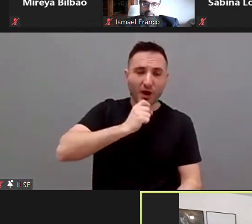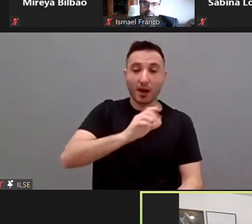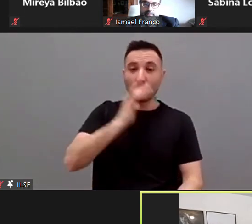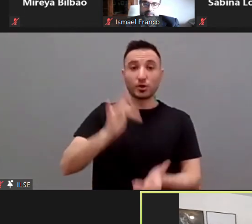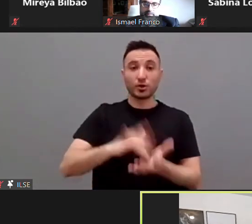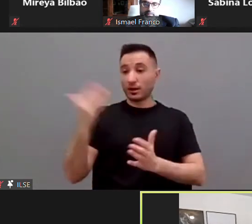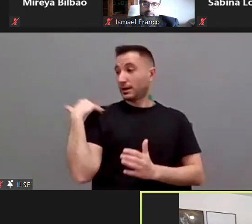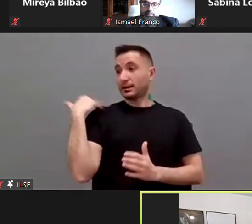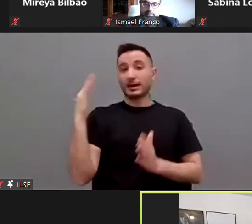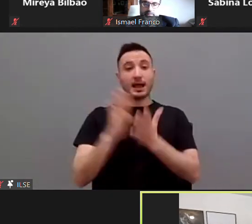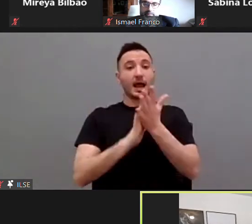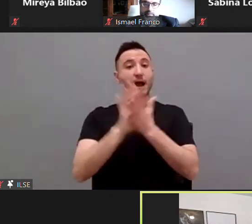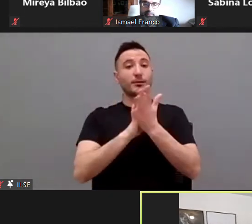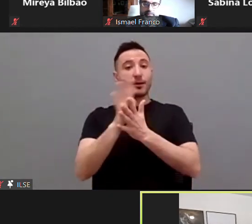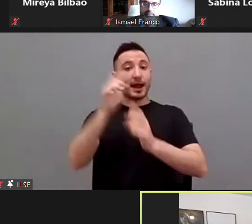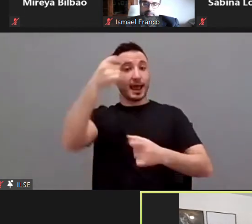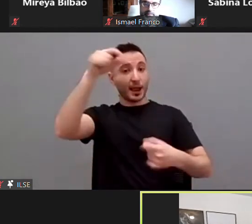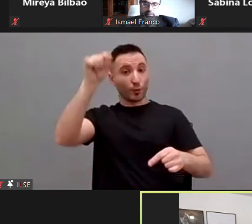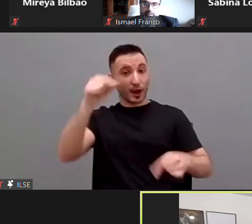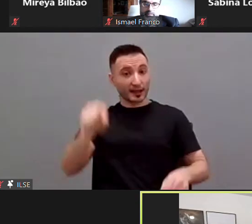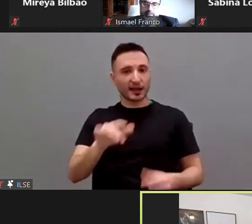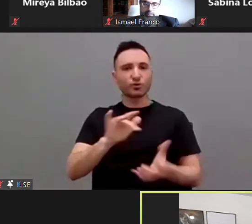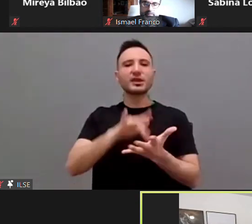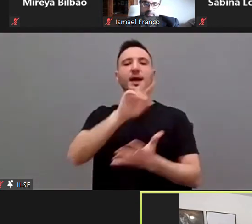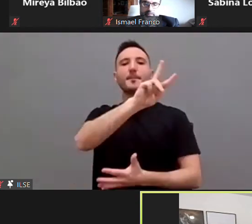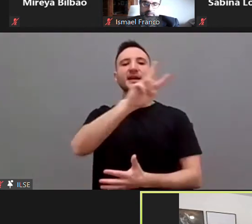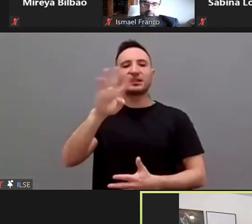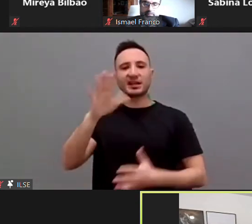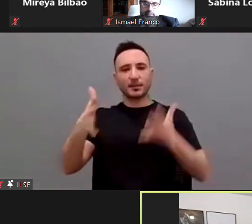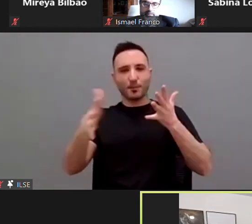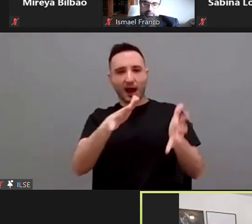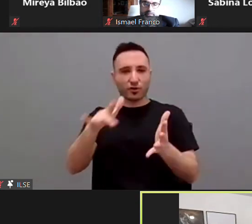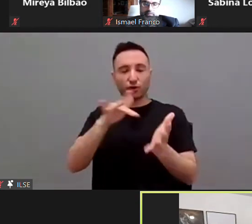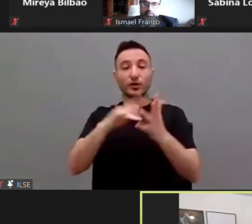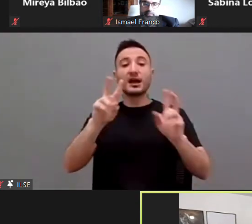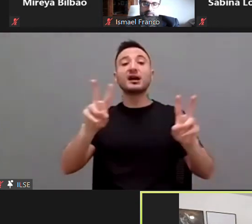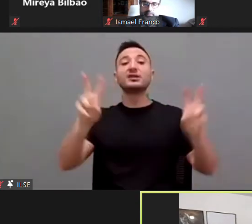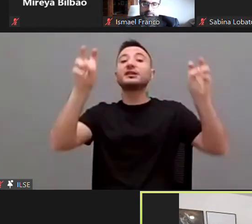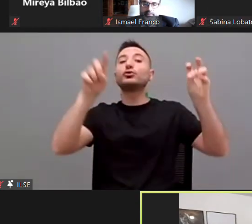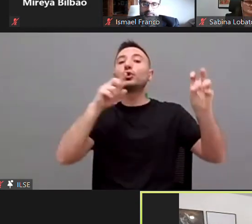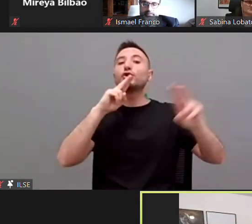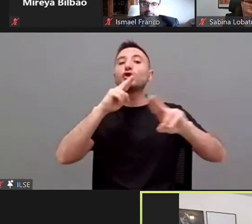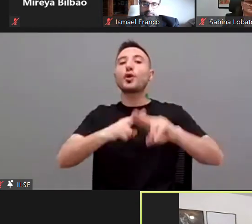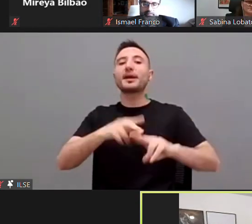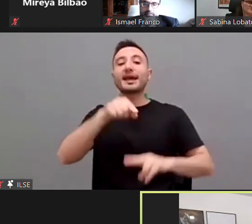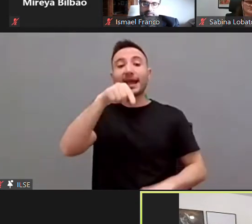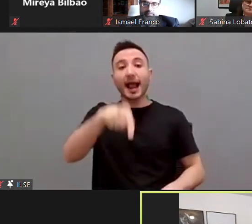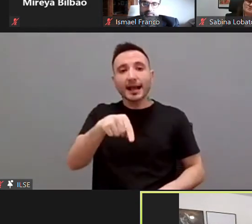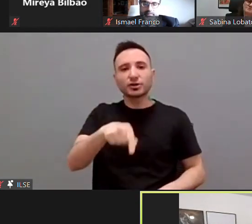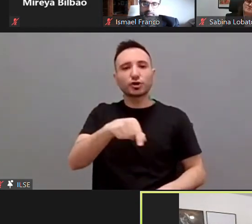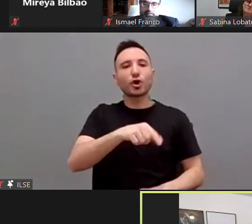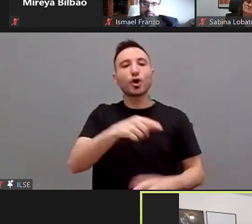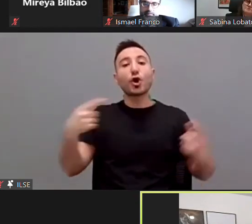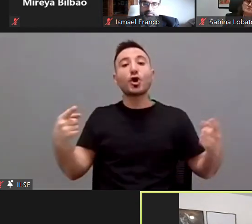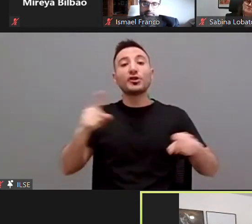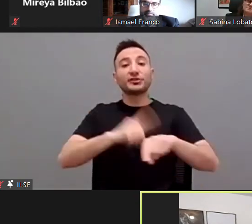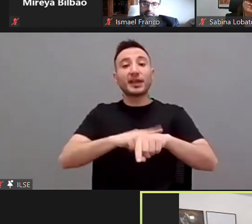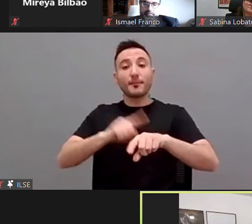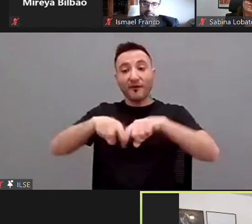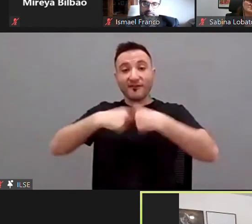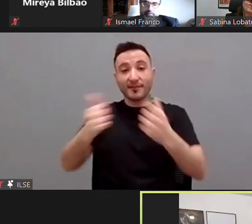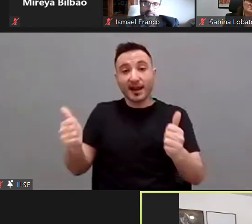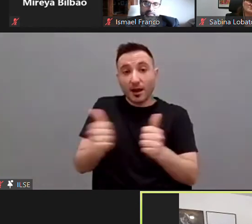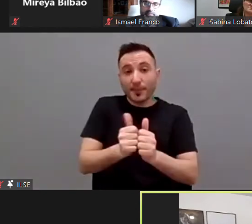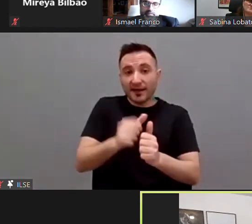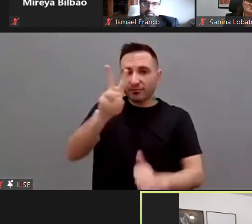encuesta de la que hablas salía el 23 de marzo, con un título que era "Esto no es conciliar". El 23 de marzo apenas llevábamos 15 días de